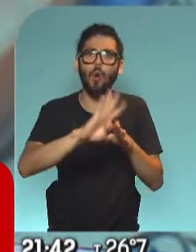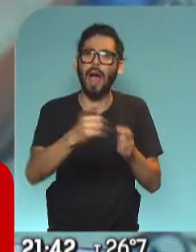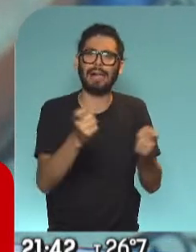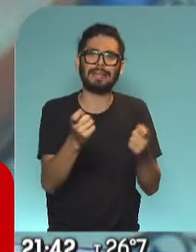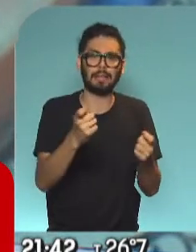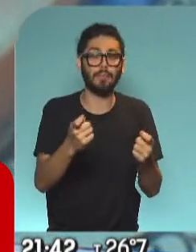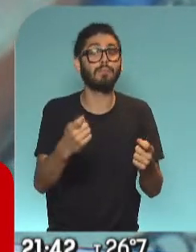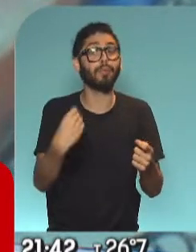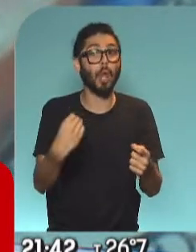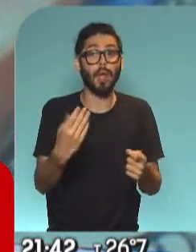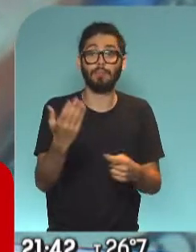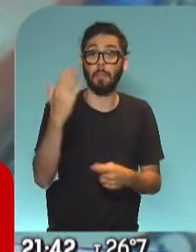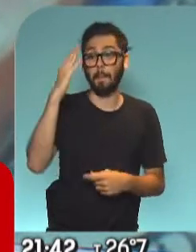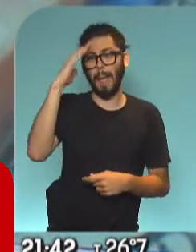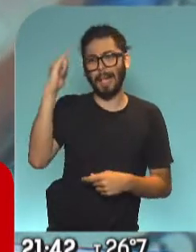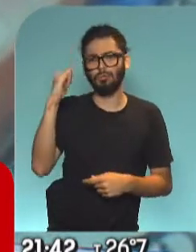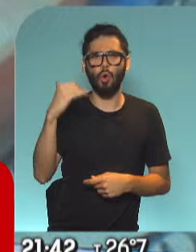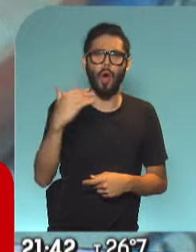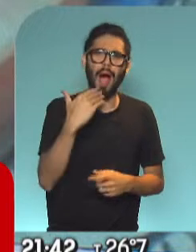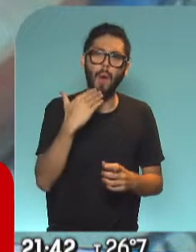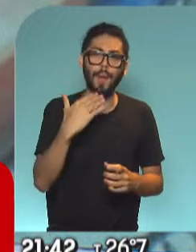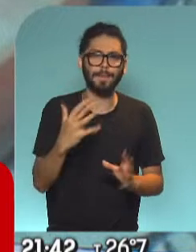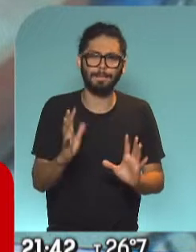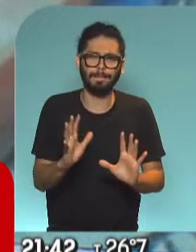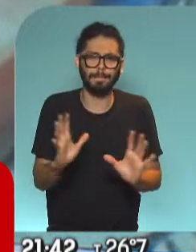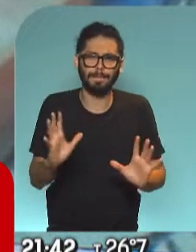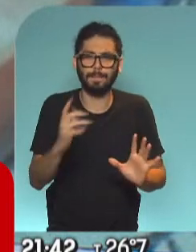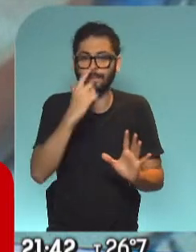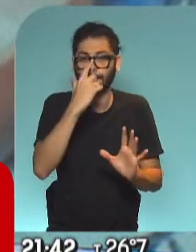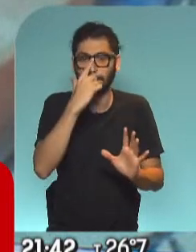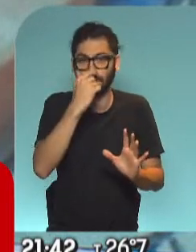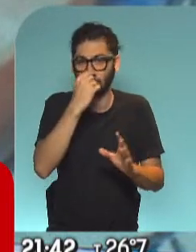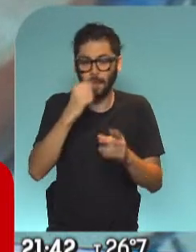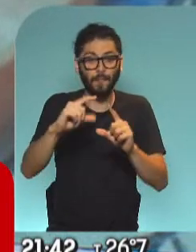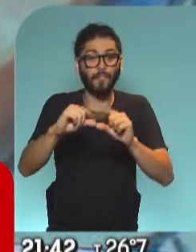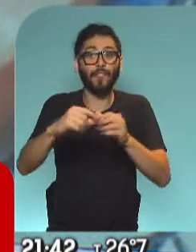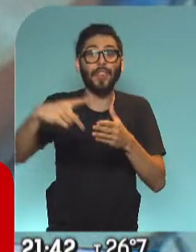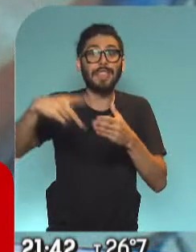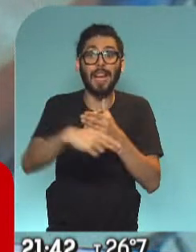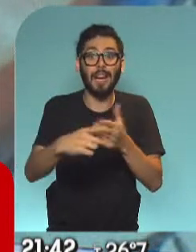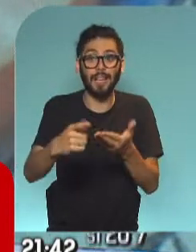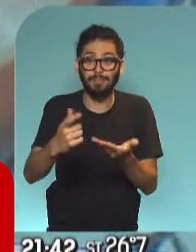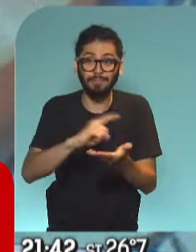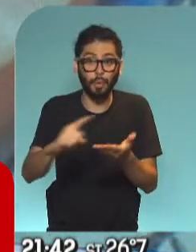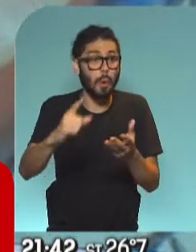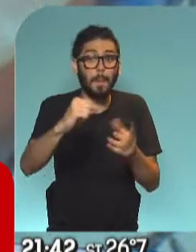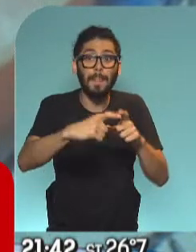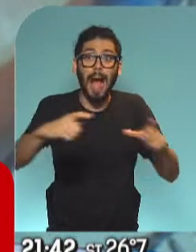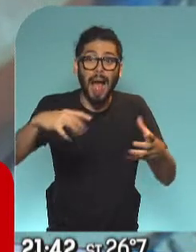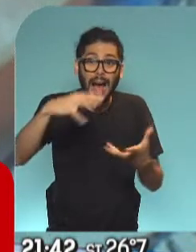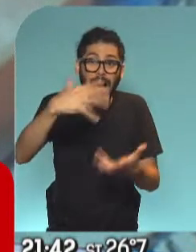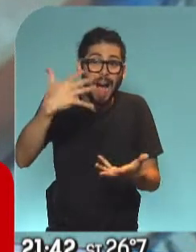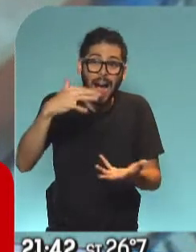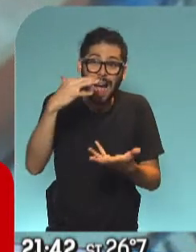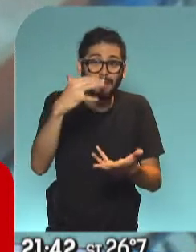Primero porque ya en los meses de marzo y abril era imposible que cumpliera con los vencimientos. Eran tal el tamaño de los vencimientos que Argentina no